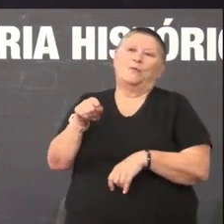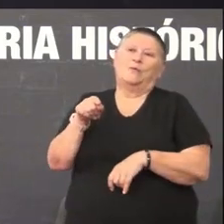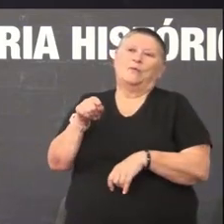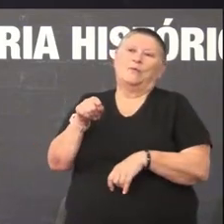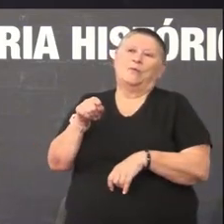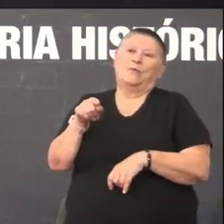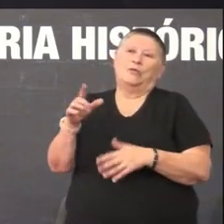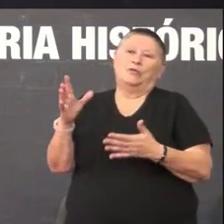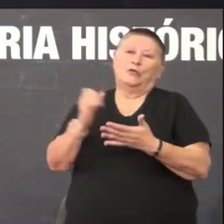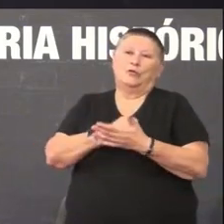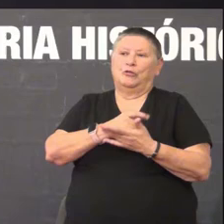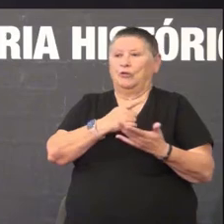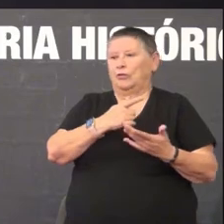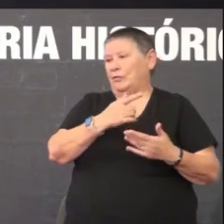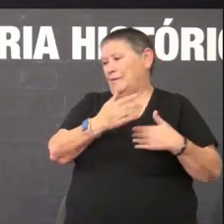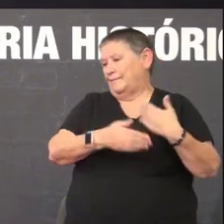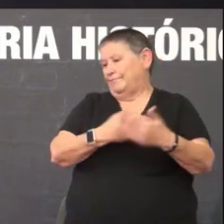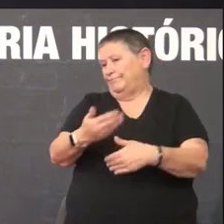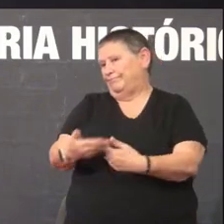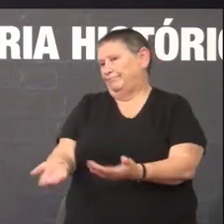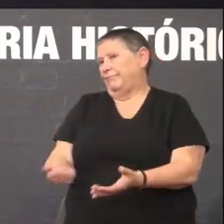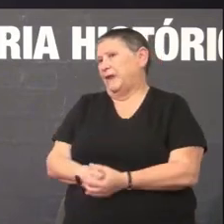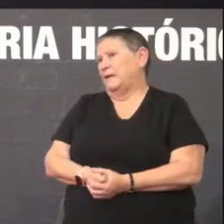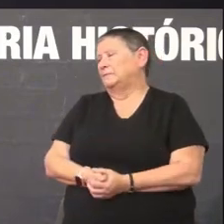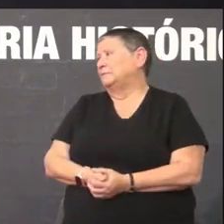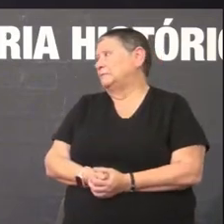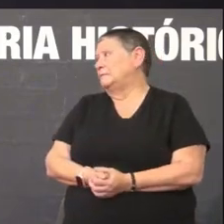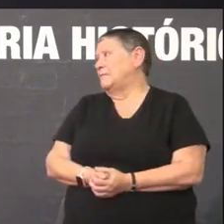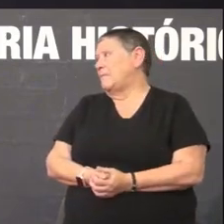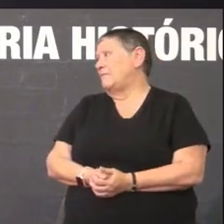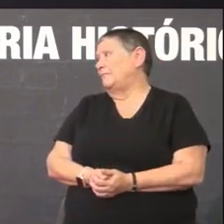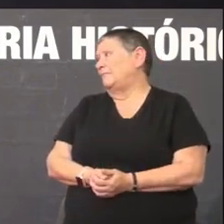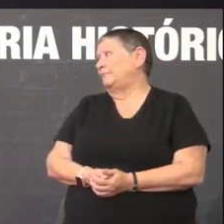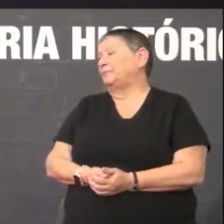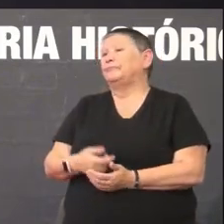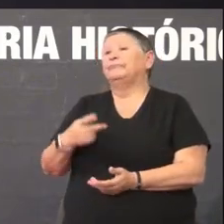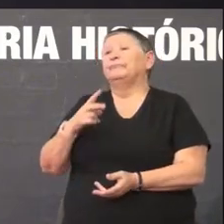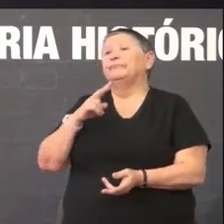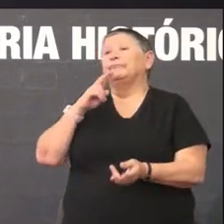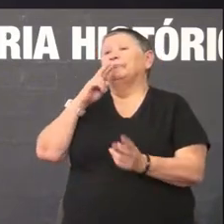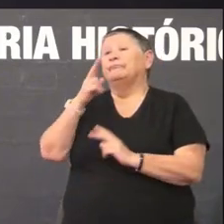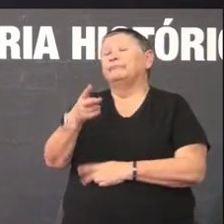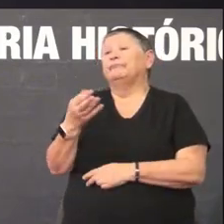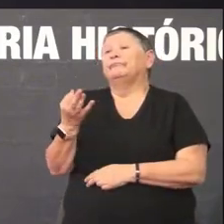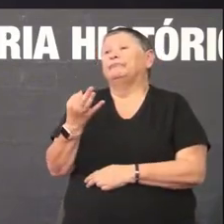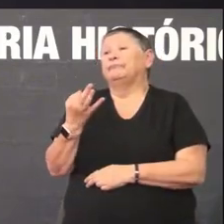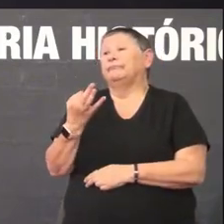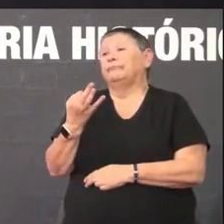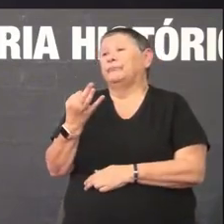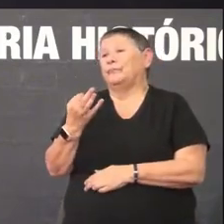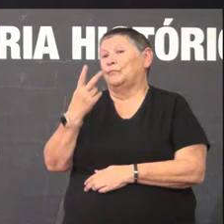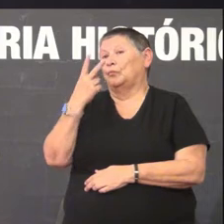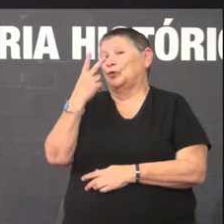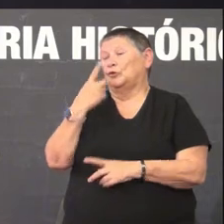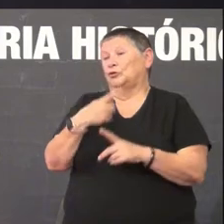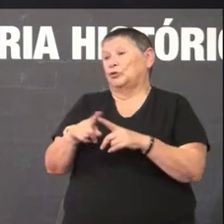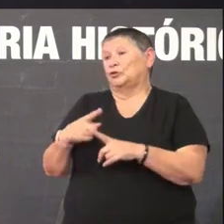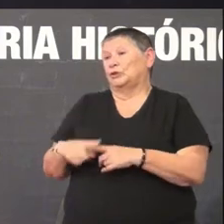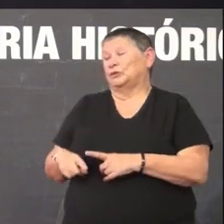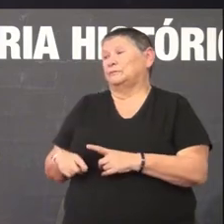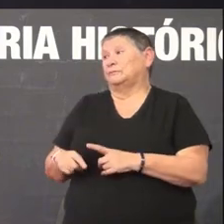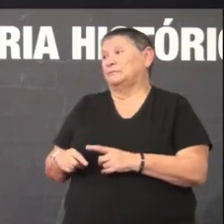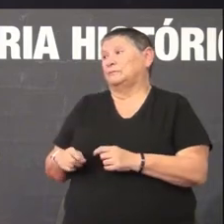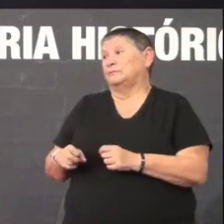de toda esta historia. Bien, es cierto que hay que decir para dos cosas, ¿no?